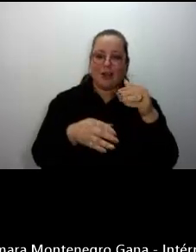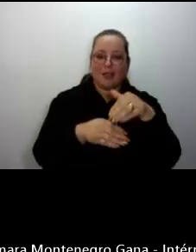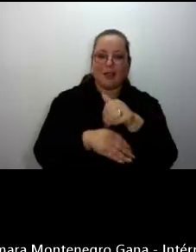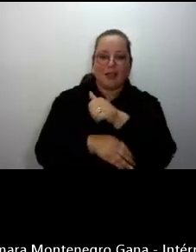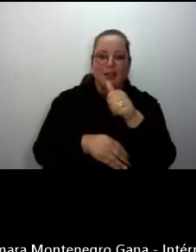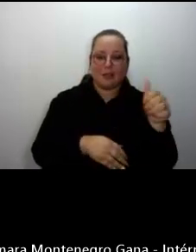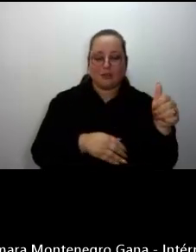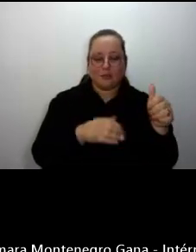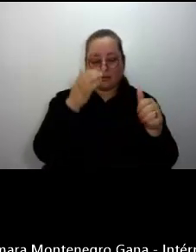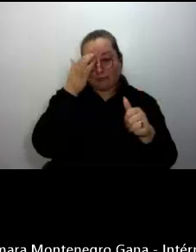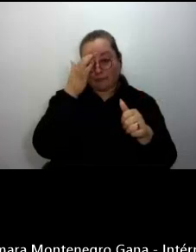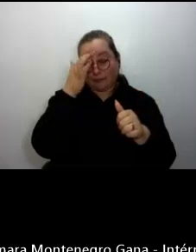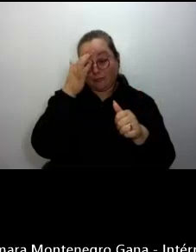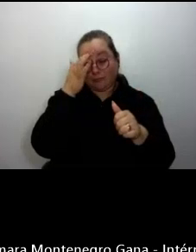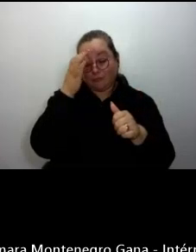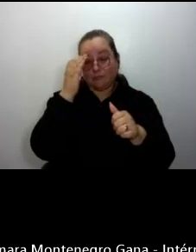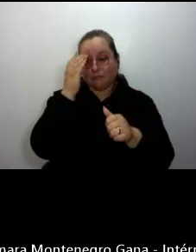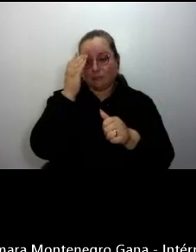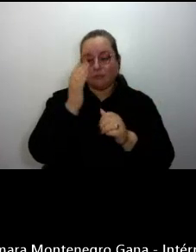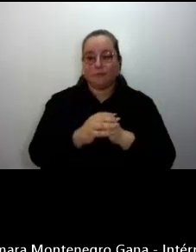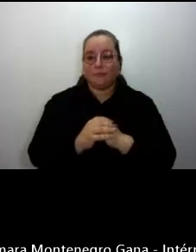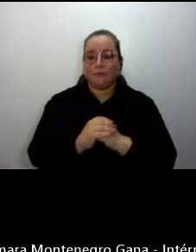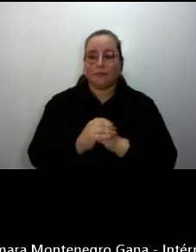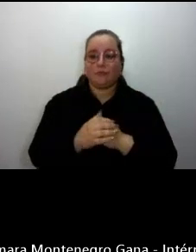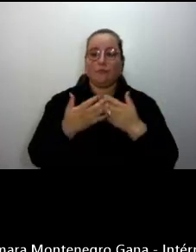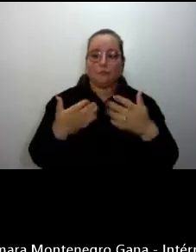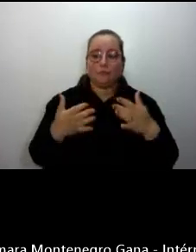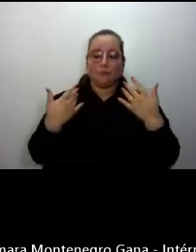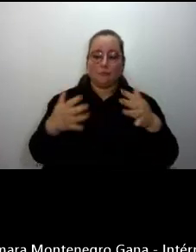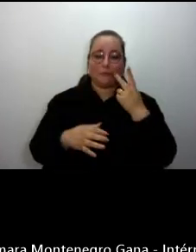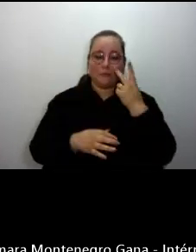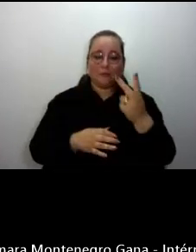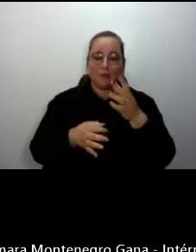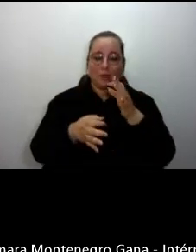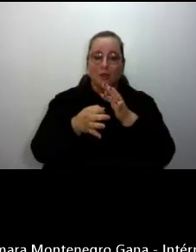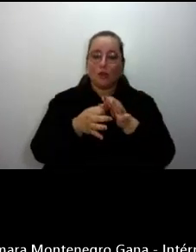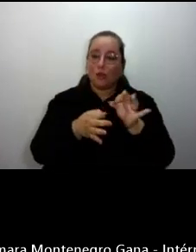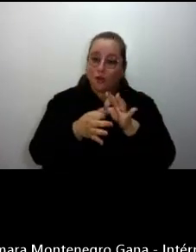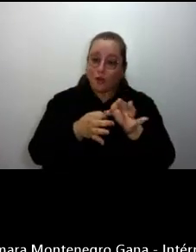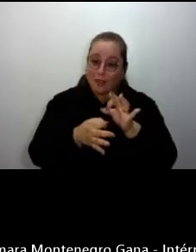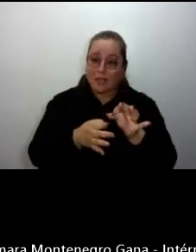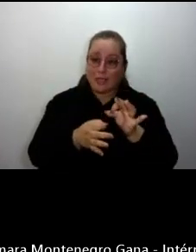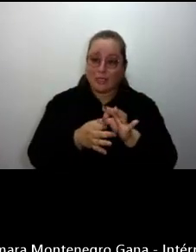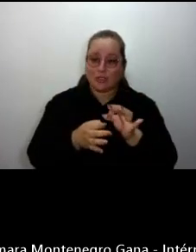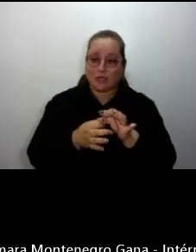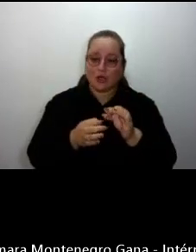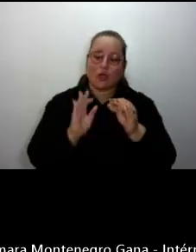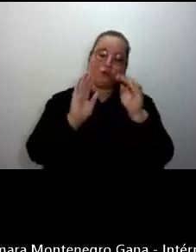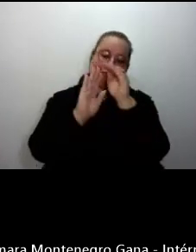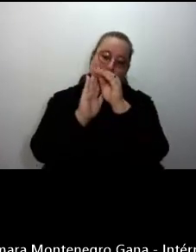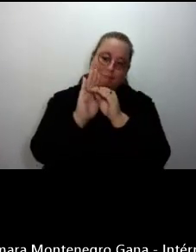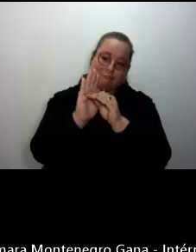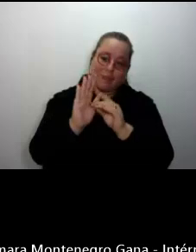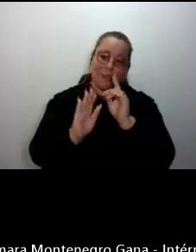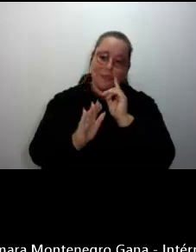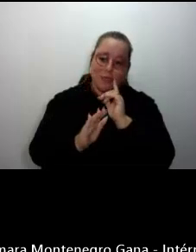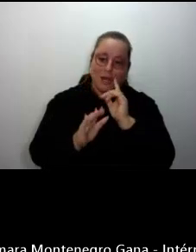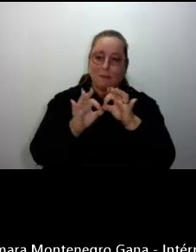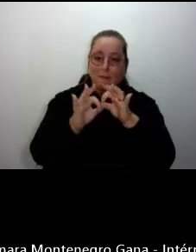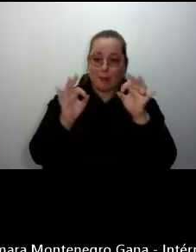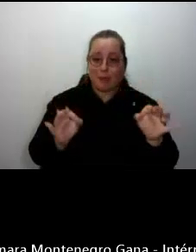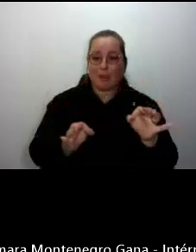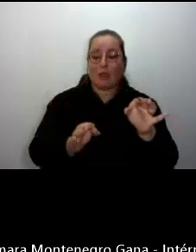Bueno, como ya podrán haberse dado cuenta, las orientaciones o cartillas que ha sacado, ¿verdad?, el Ministerio de Educación en